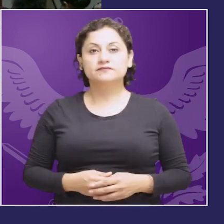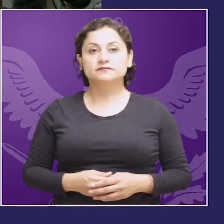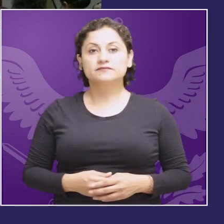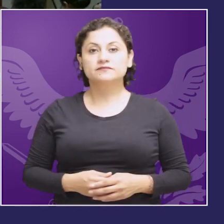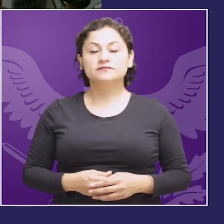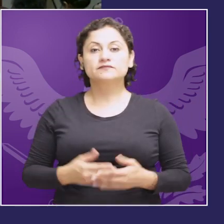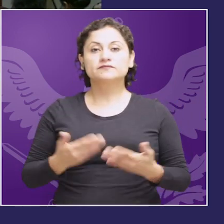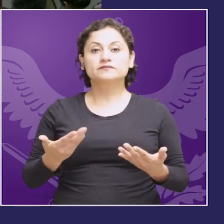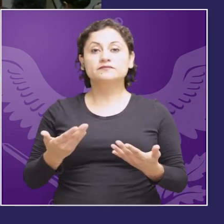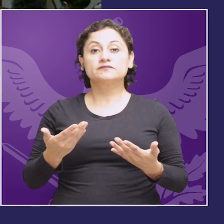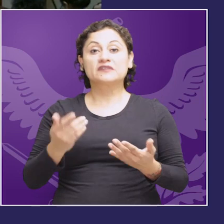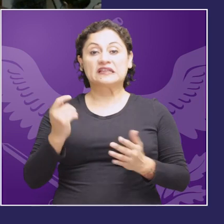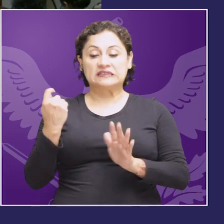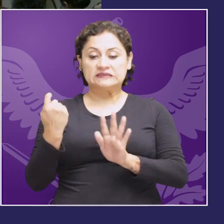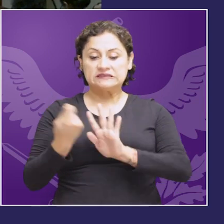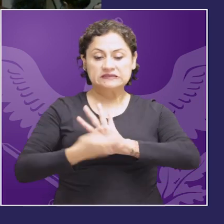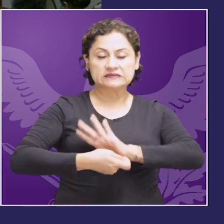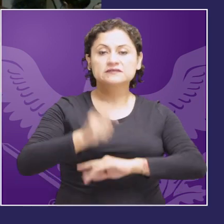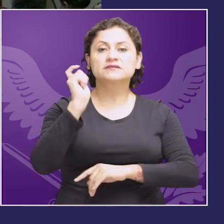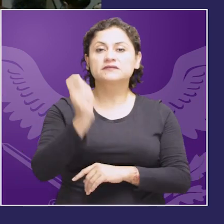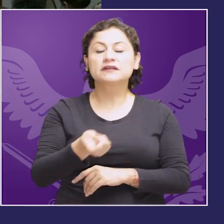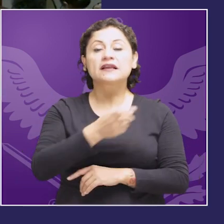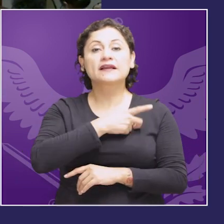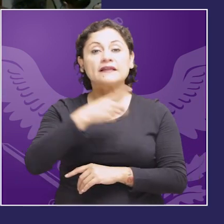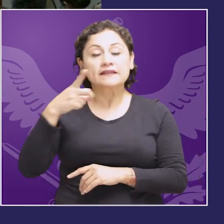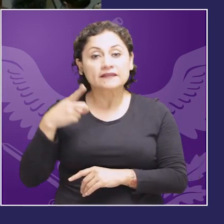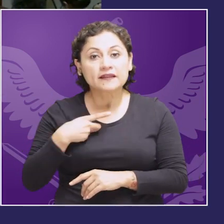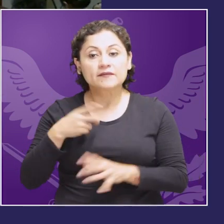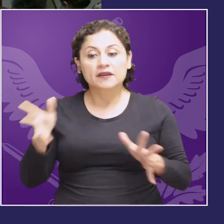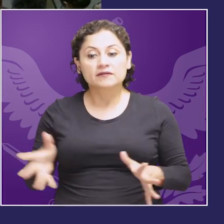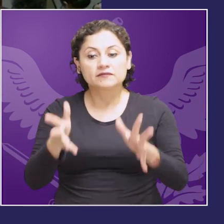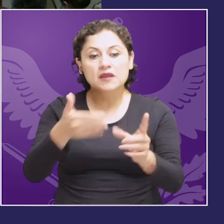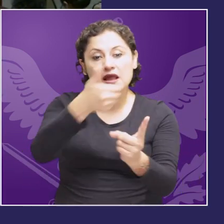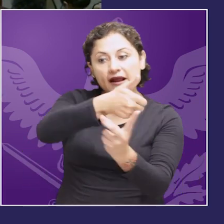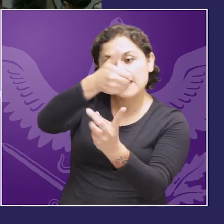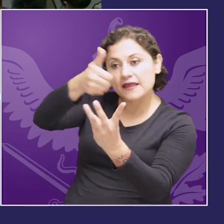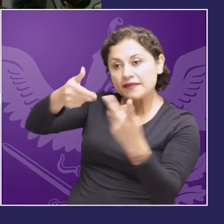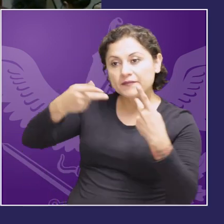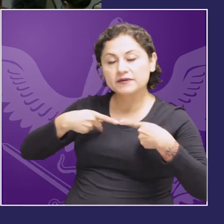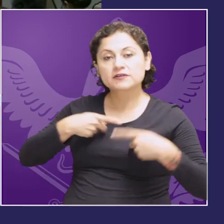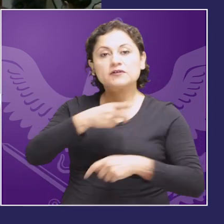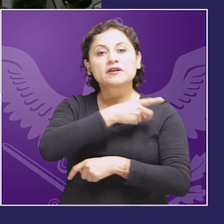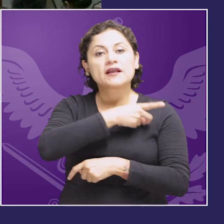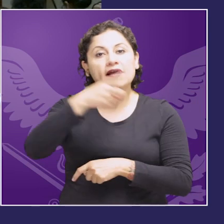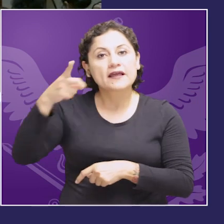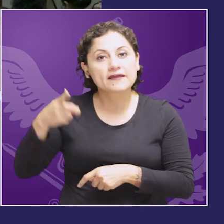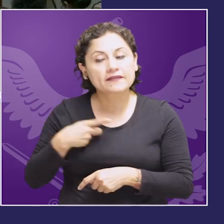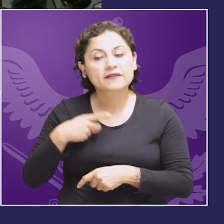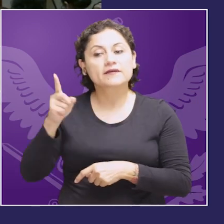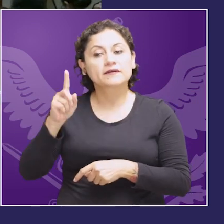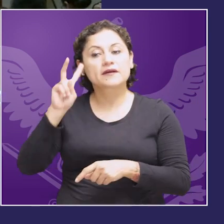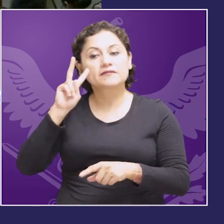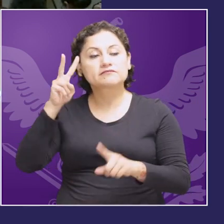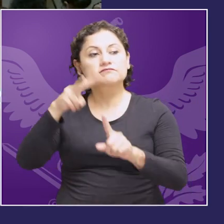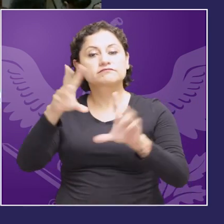ser considerada en la comprensión para la investigación y el juzgamiento, pero además en cada momento de la atención, lo que implica